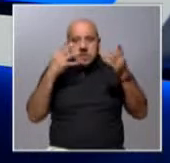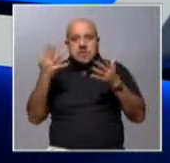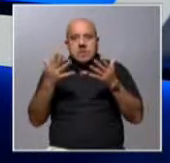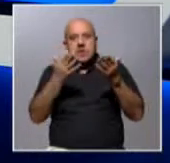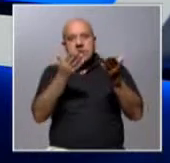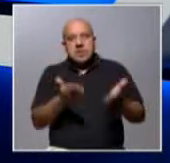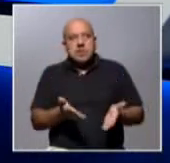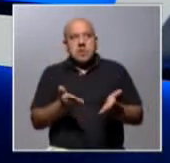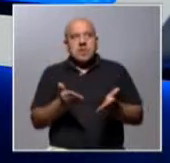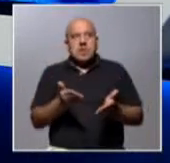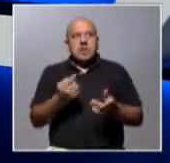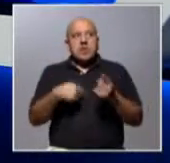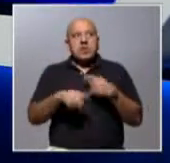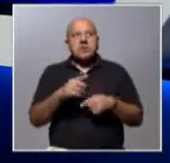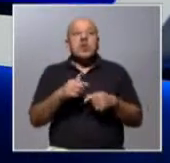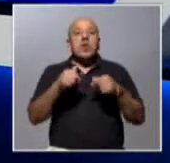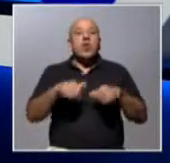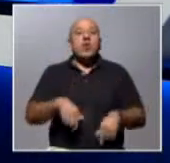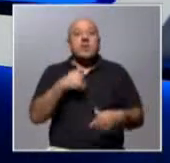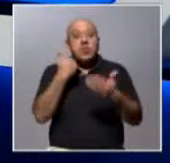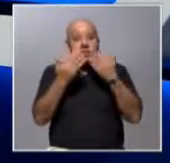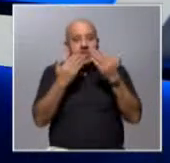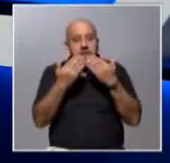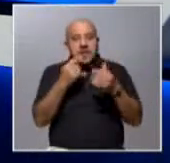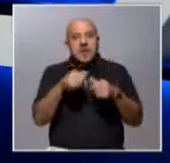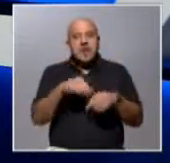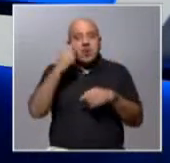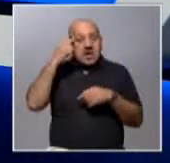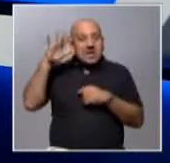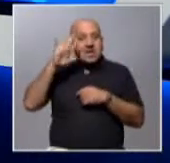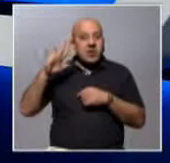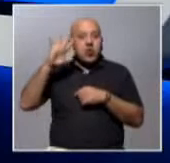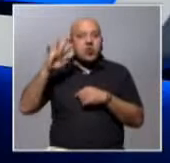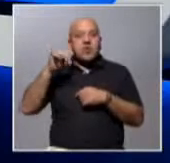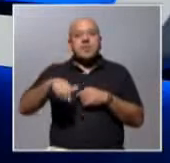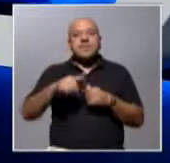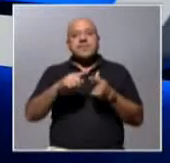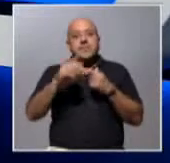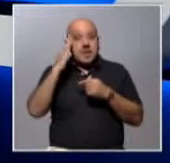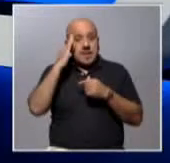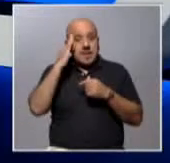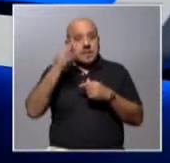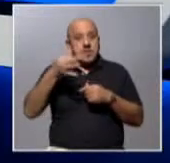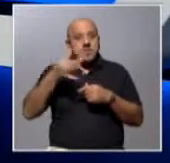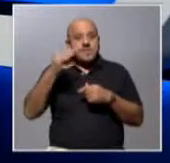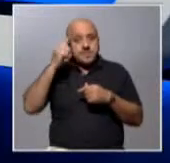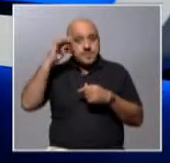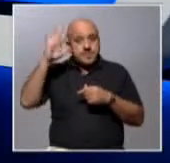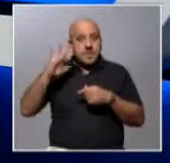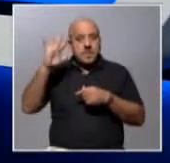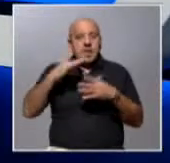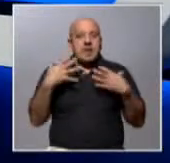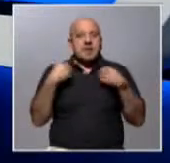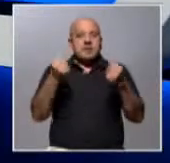el que está al lado. Y sobre esto vamos a hablar con la psicóloga magíster en psicología de la salud,